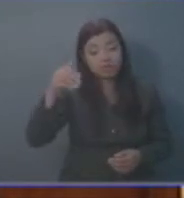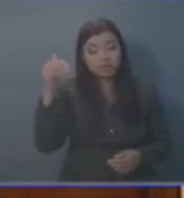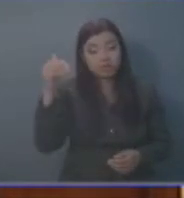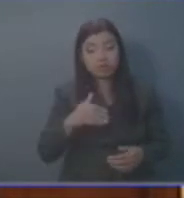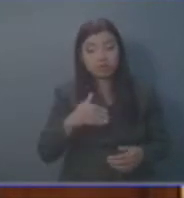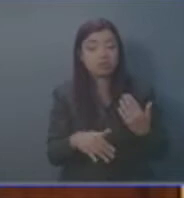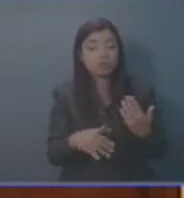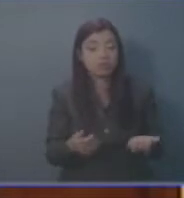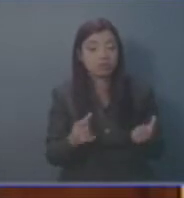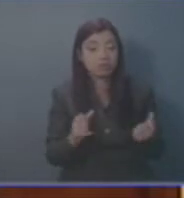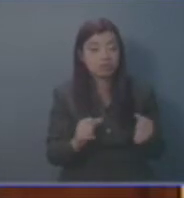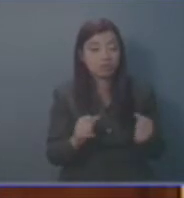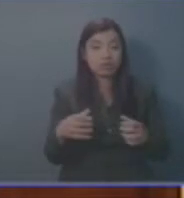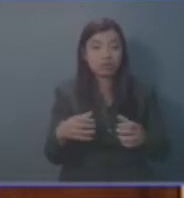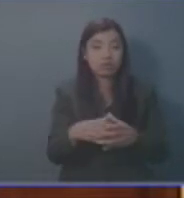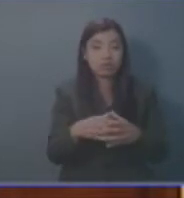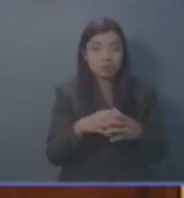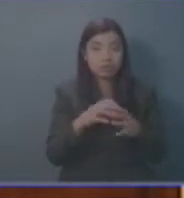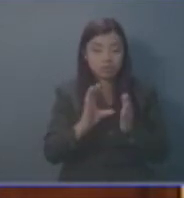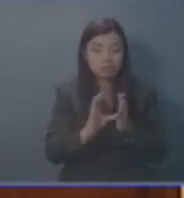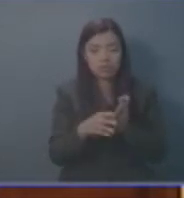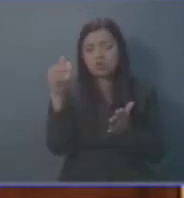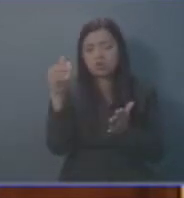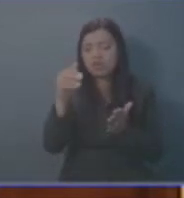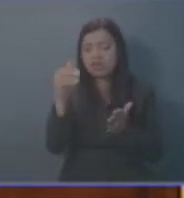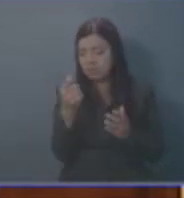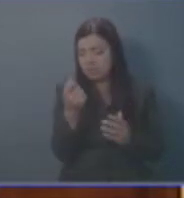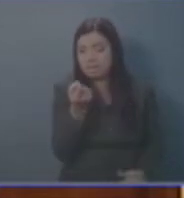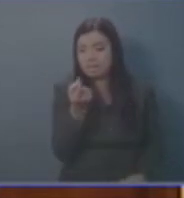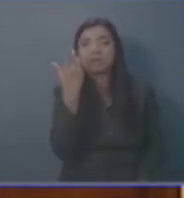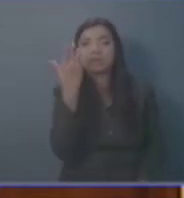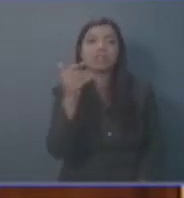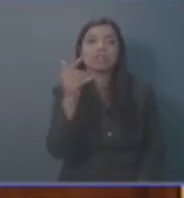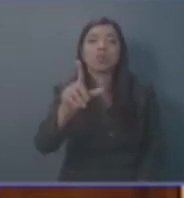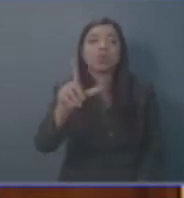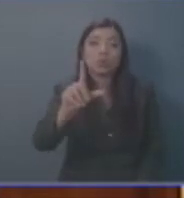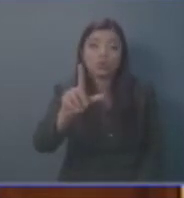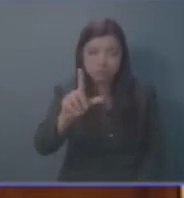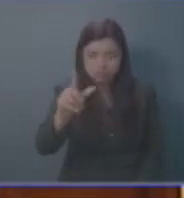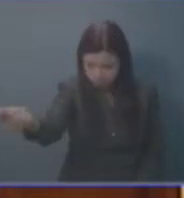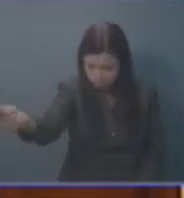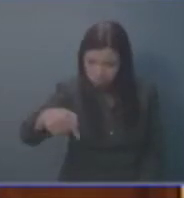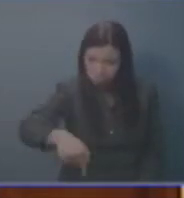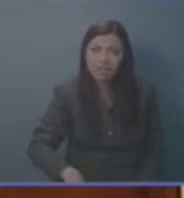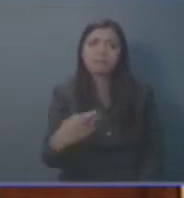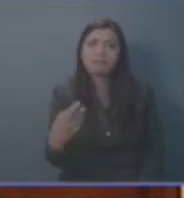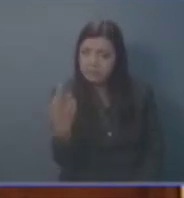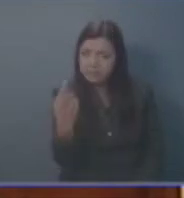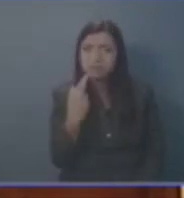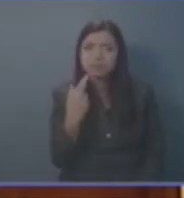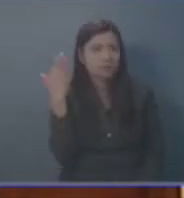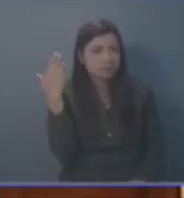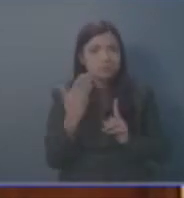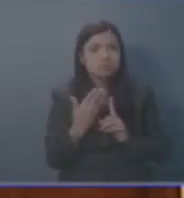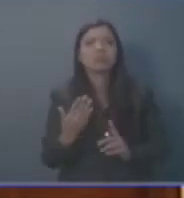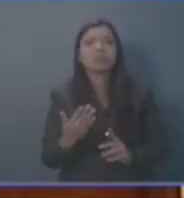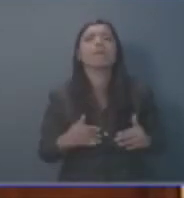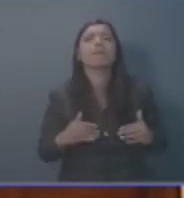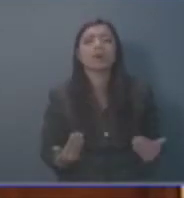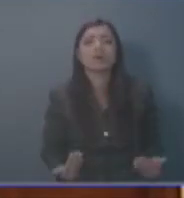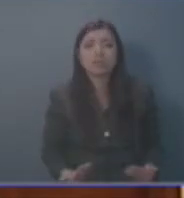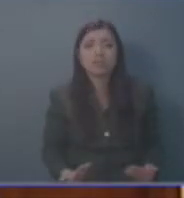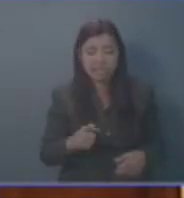va a comparecer al seno de la Comisión de Cultura y Educación este próximo lunes, pueda traernos respuestas concretas sobre el por qué